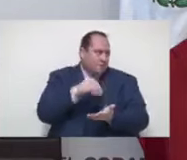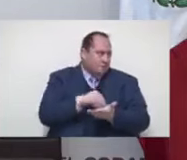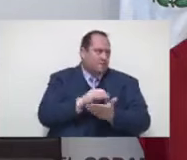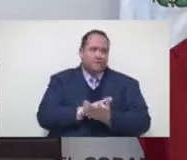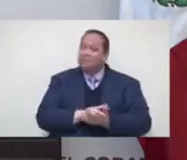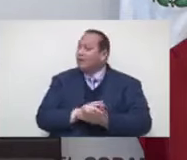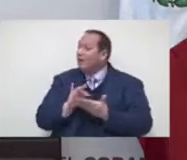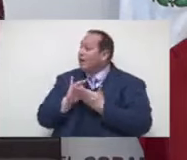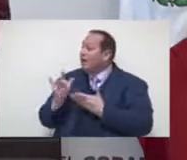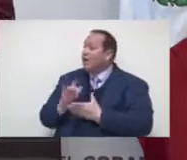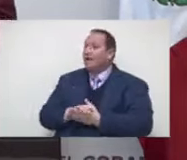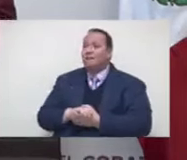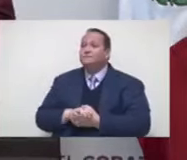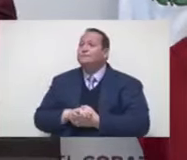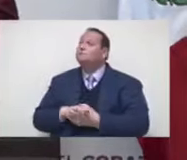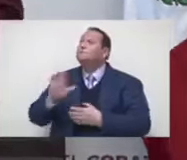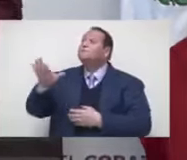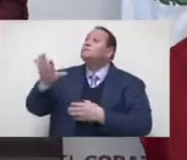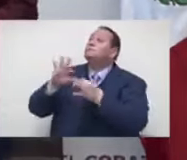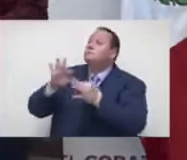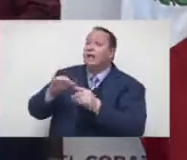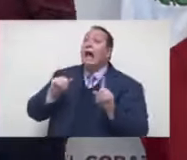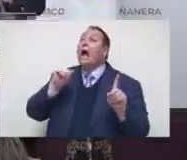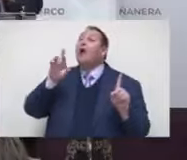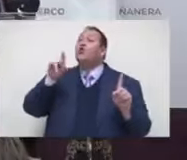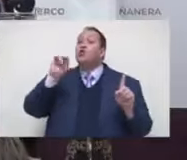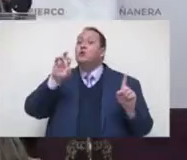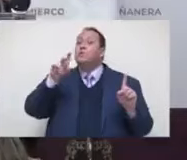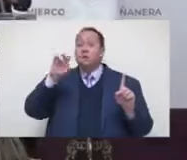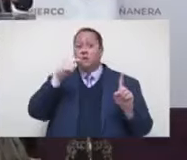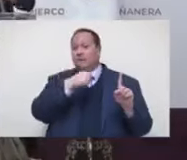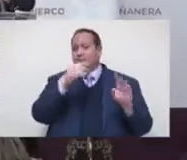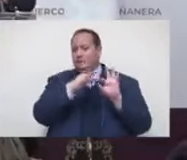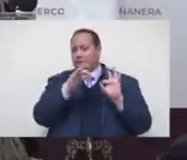Muchas gracias. Sí, me Raimundo. gustaría también que Arturo Espinosa pudiera dar